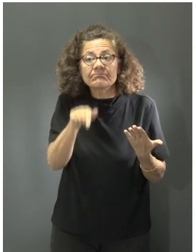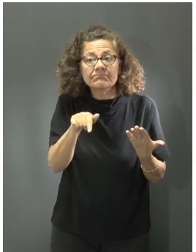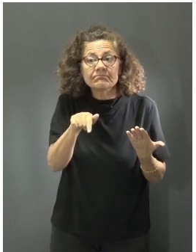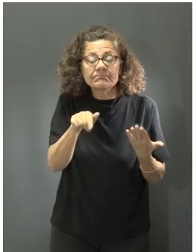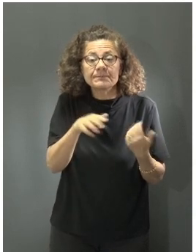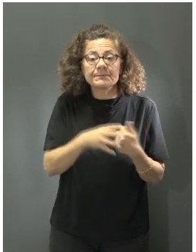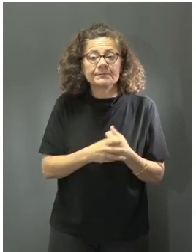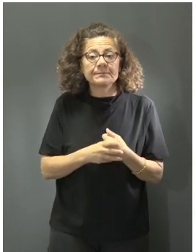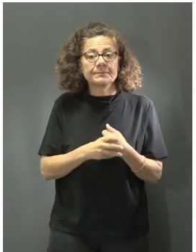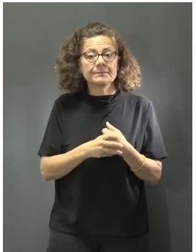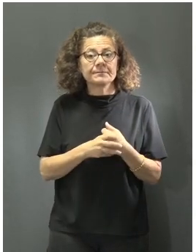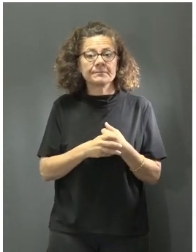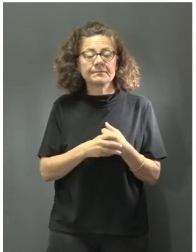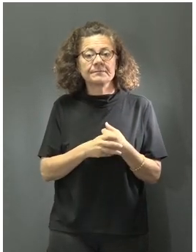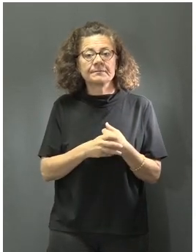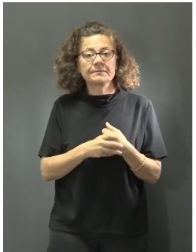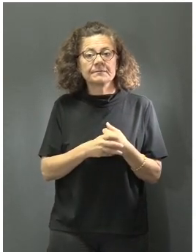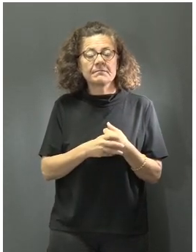una